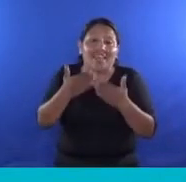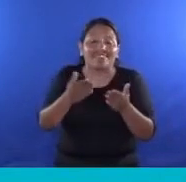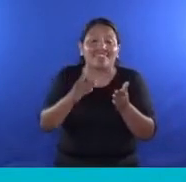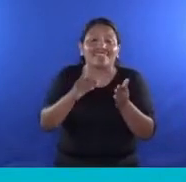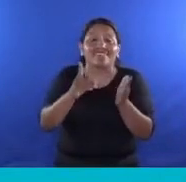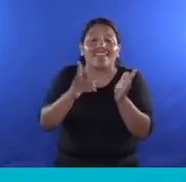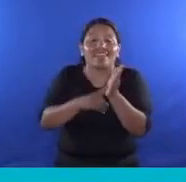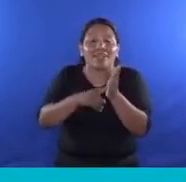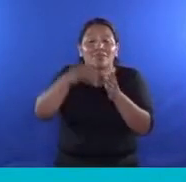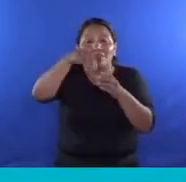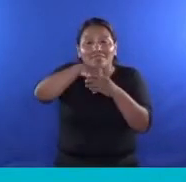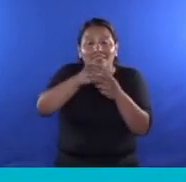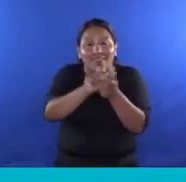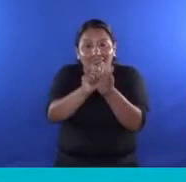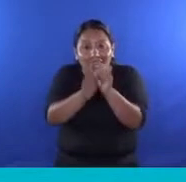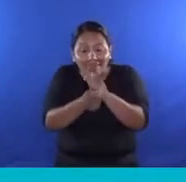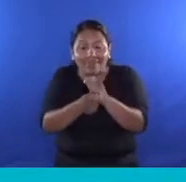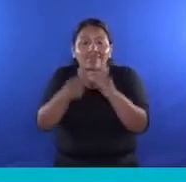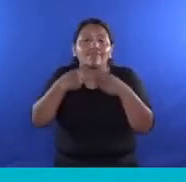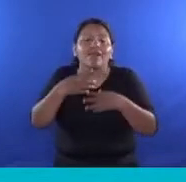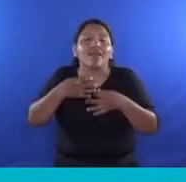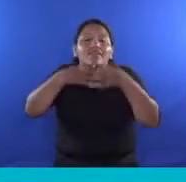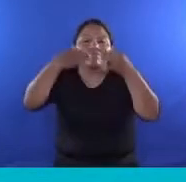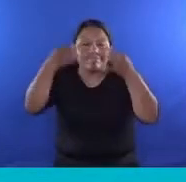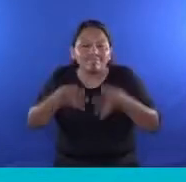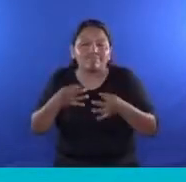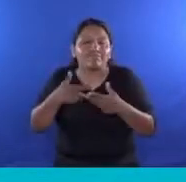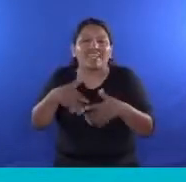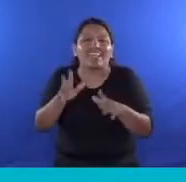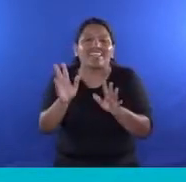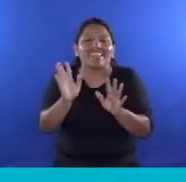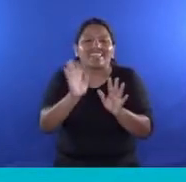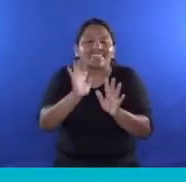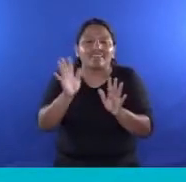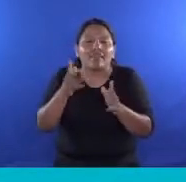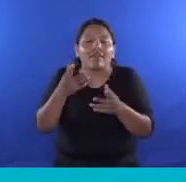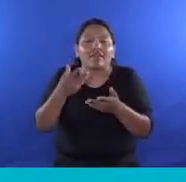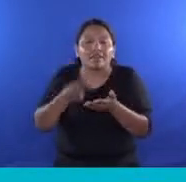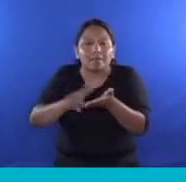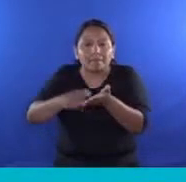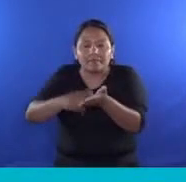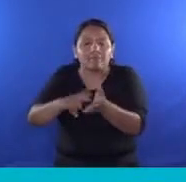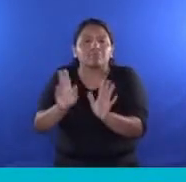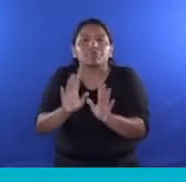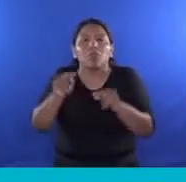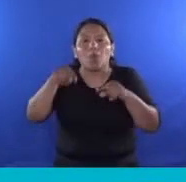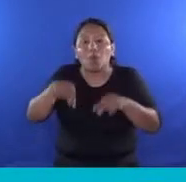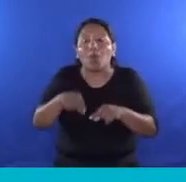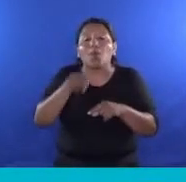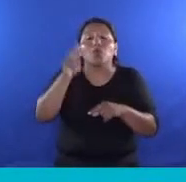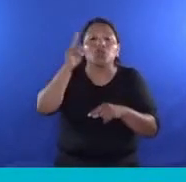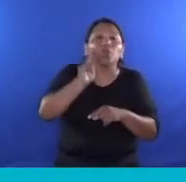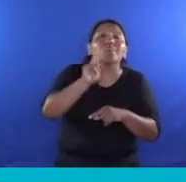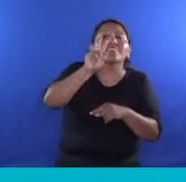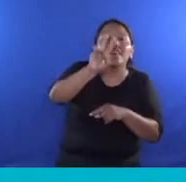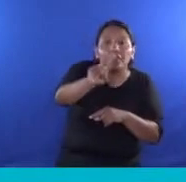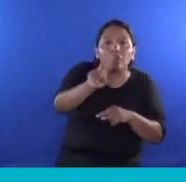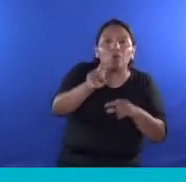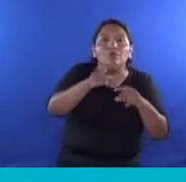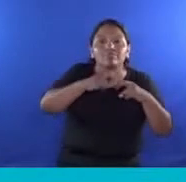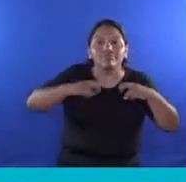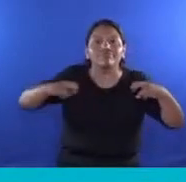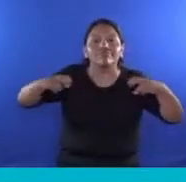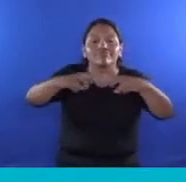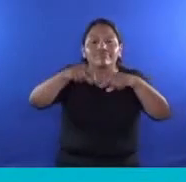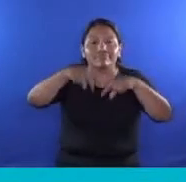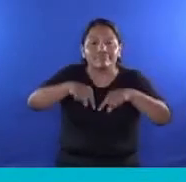reglamento que se introduce va a haber un principio de realidad para que no ocurran más estas cosas. Celebro que volvamos a ser 92 miembros en esta Cámara, pero